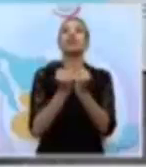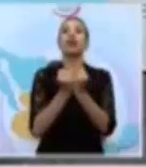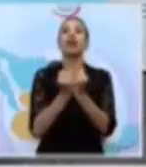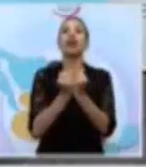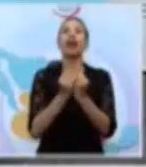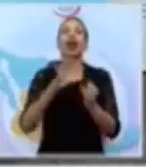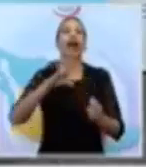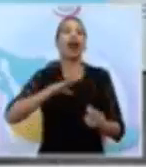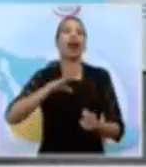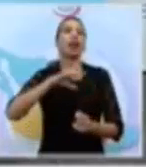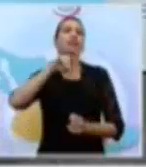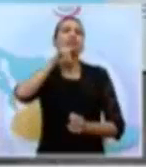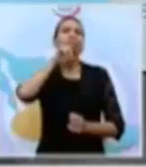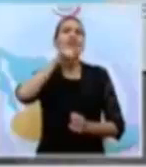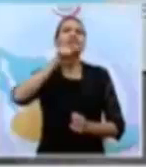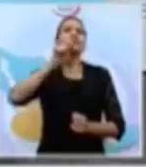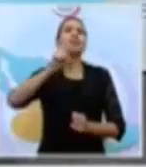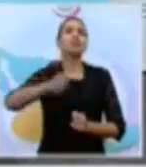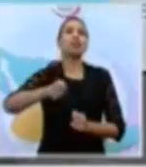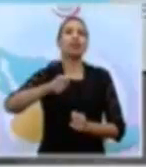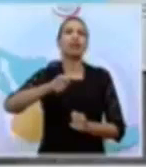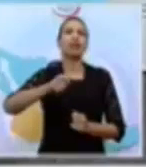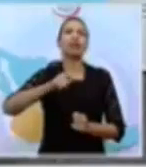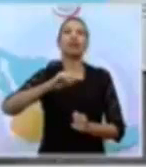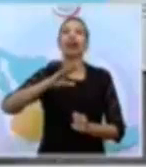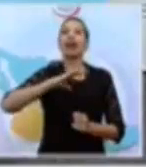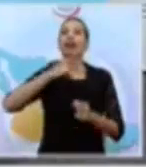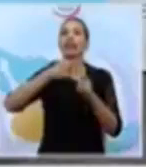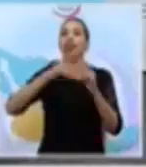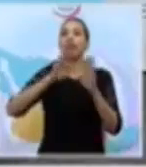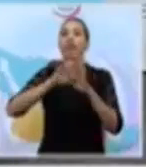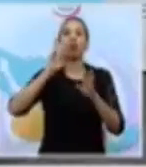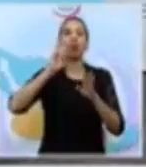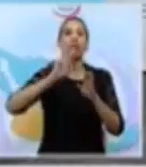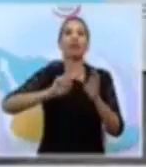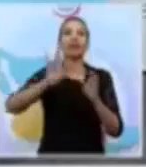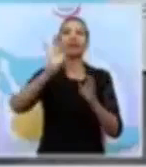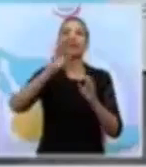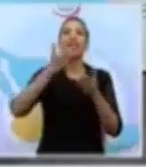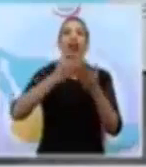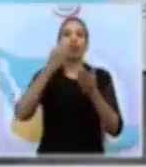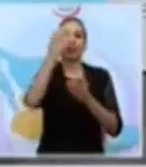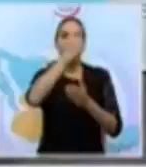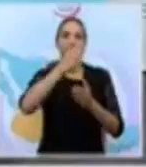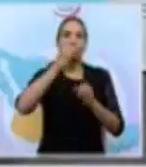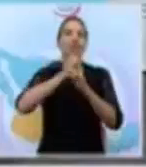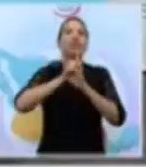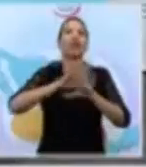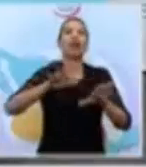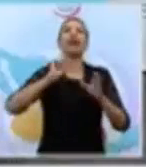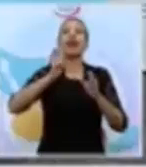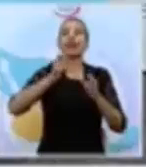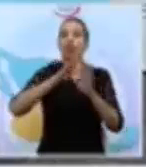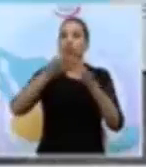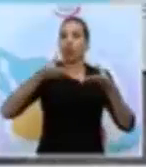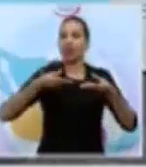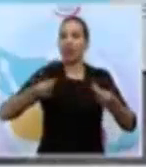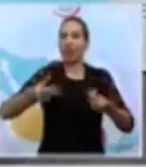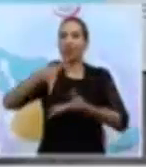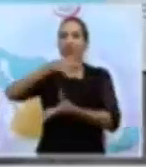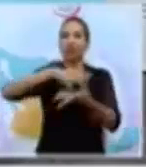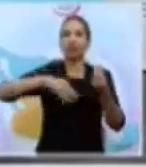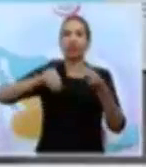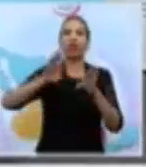nos preocupa que con este retrato que analice el informe de gasto público,